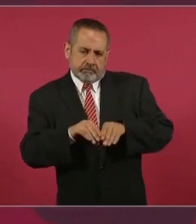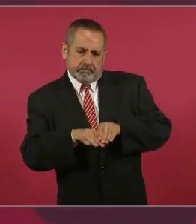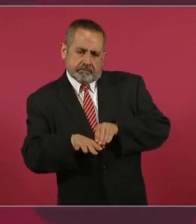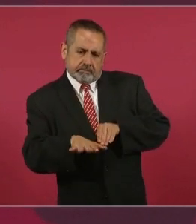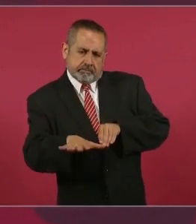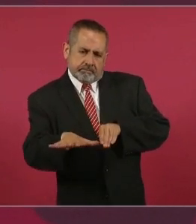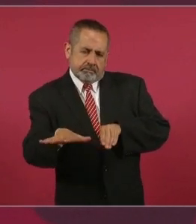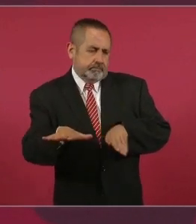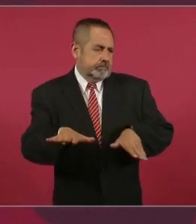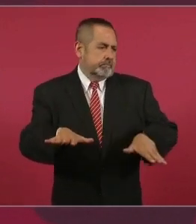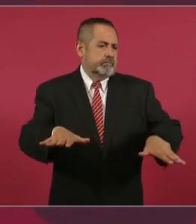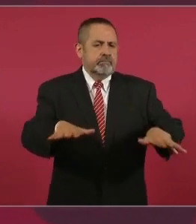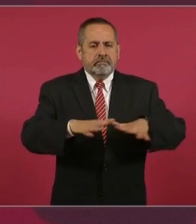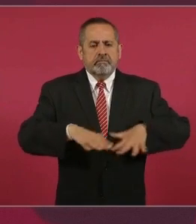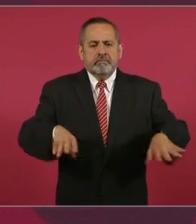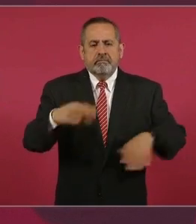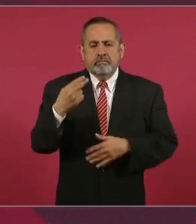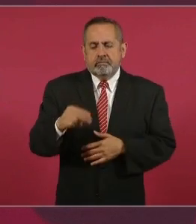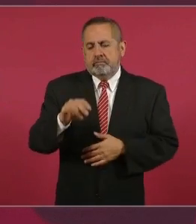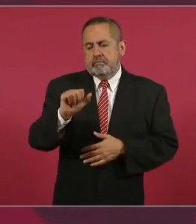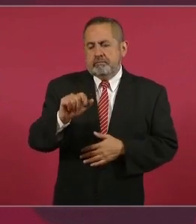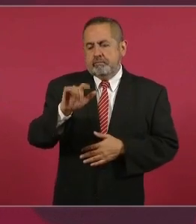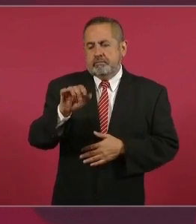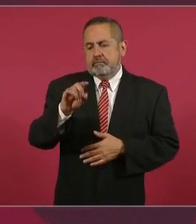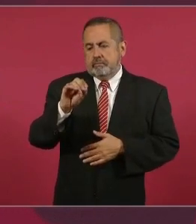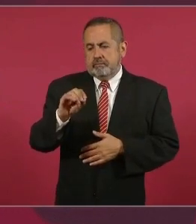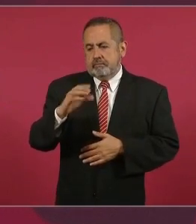distrito de riego Alejandro Gascón Mercado,